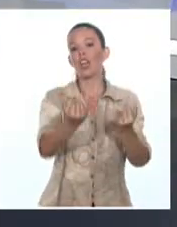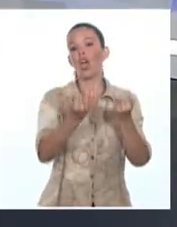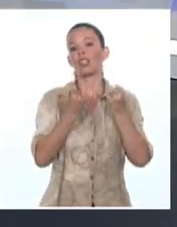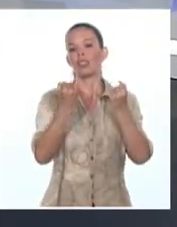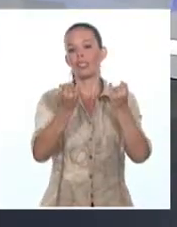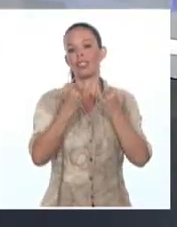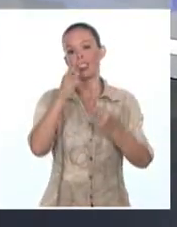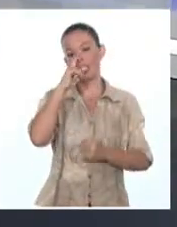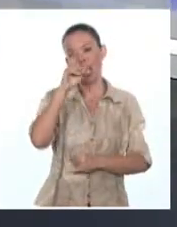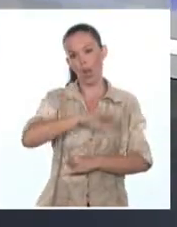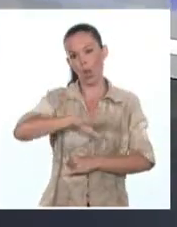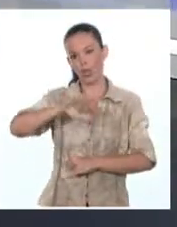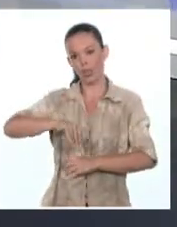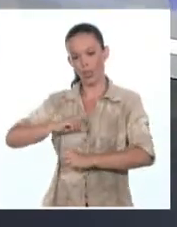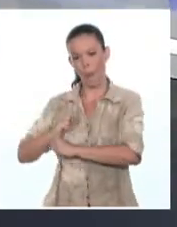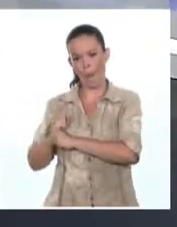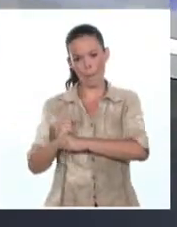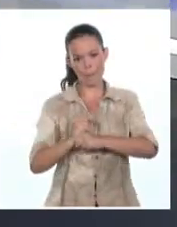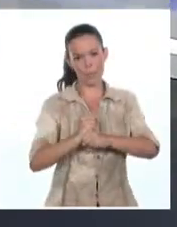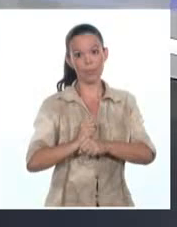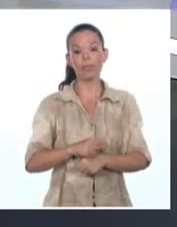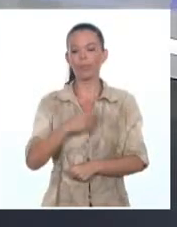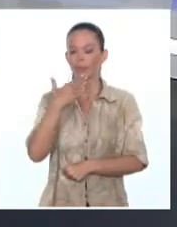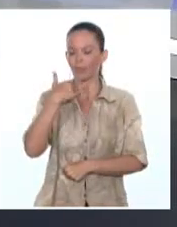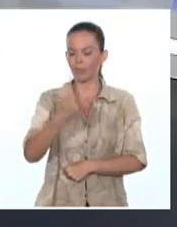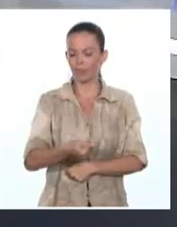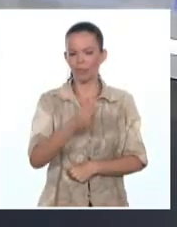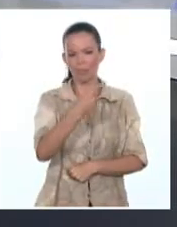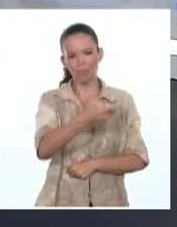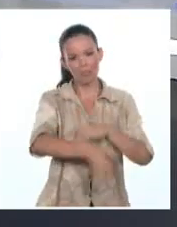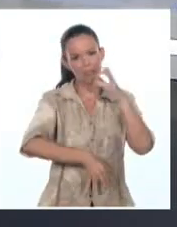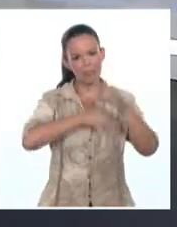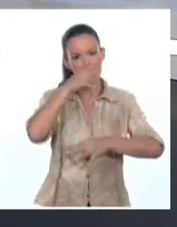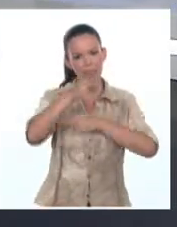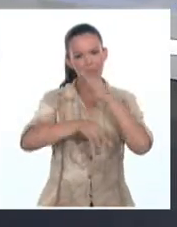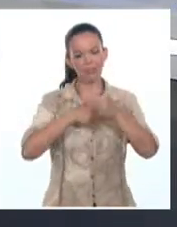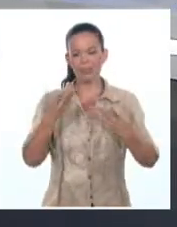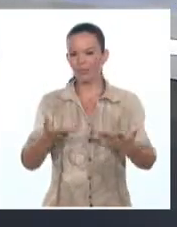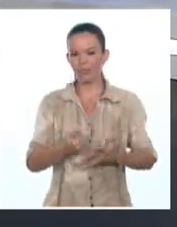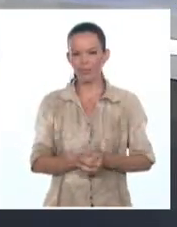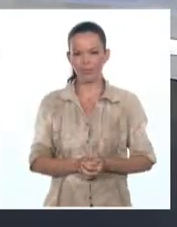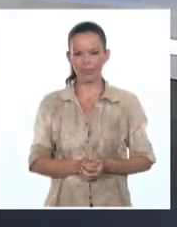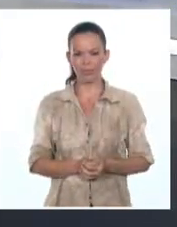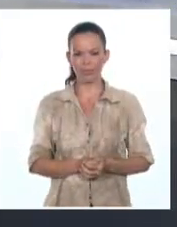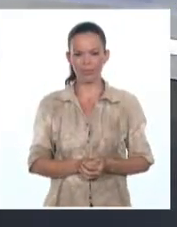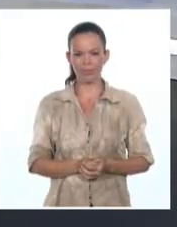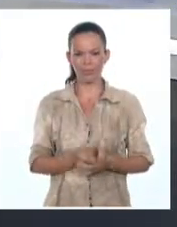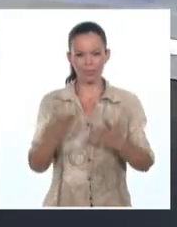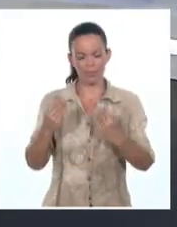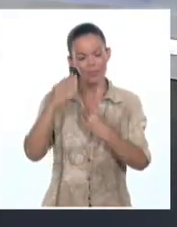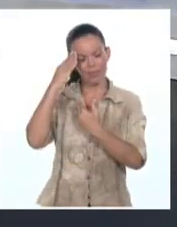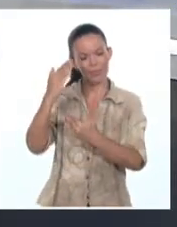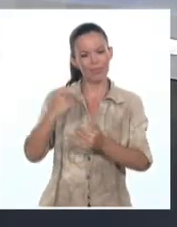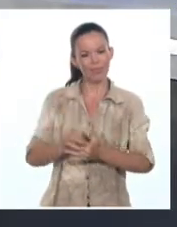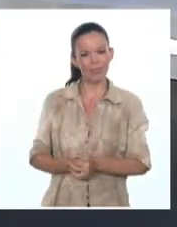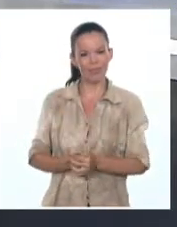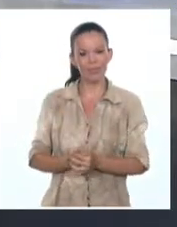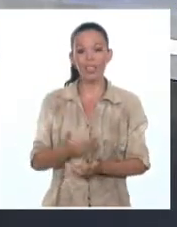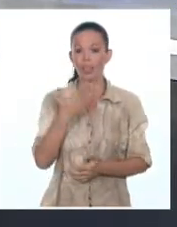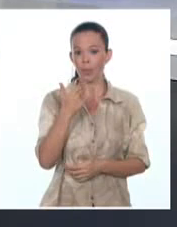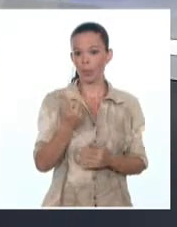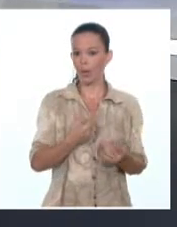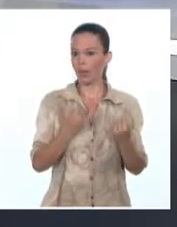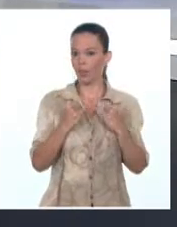al bate qué trascendencia le concedes a este acontecimiento Así mismo hay muchas gracias Gisela es un gran acontecimiento